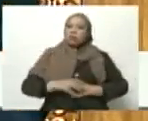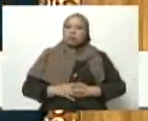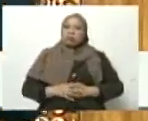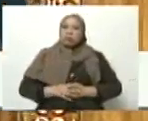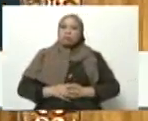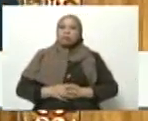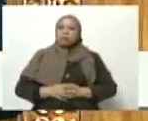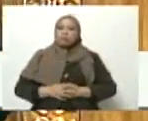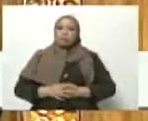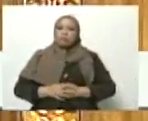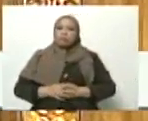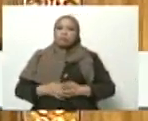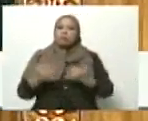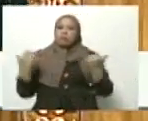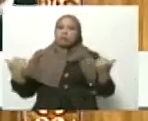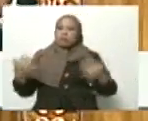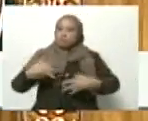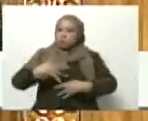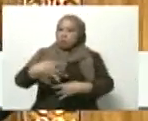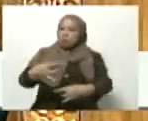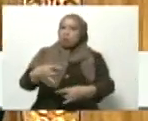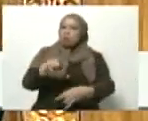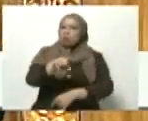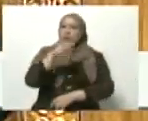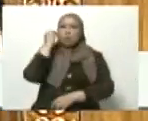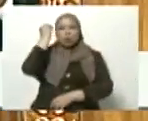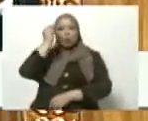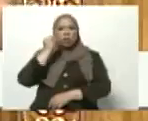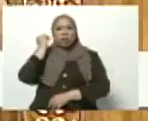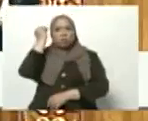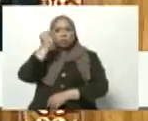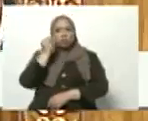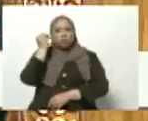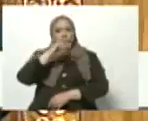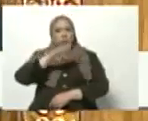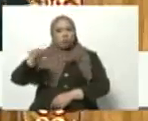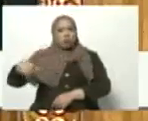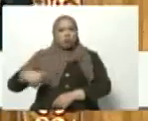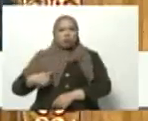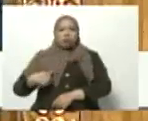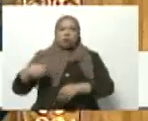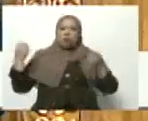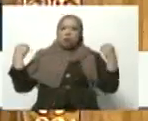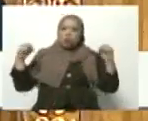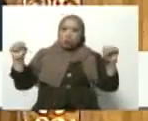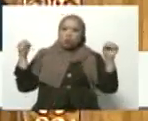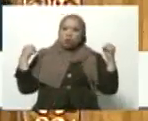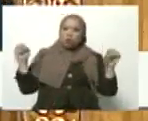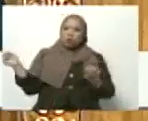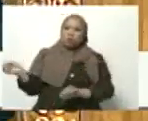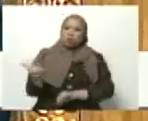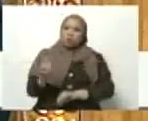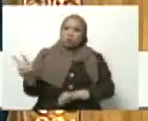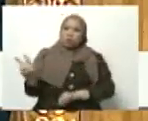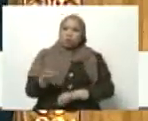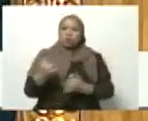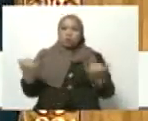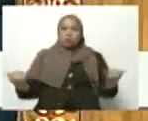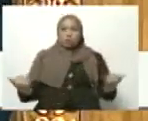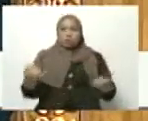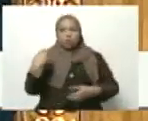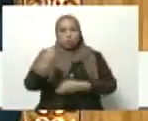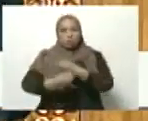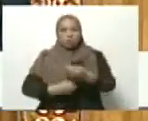ellos. Y le dijo, mira, esto está interesante, ¿tú qué pensarías si nosotros entrenamos a esos venezolanos que tú dices que están